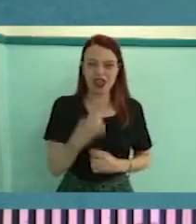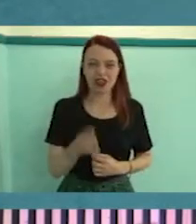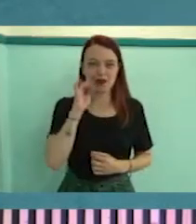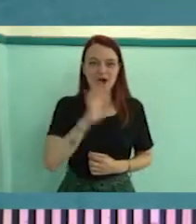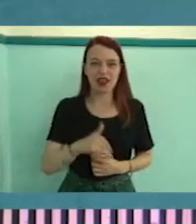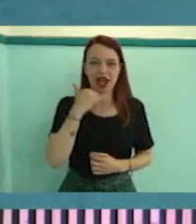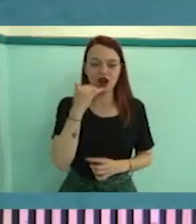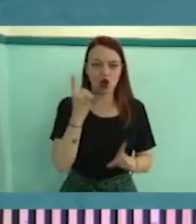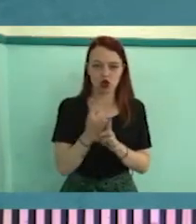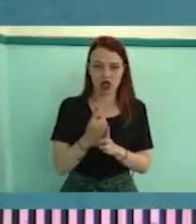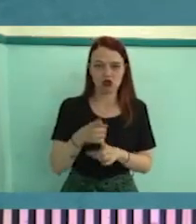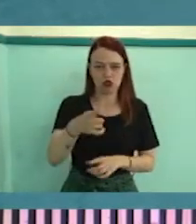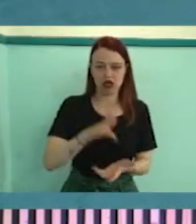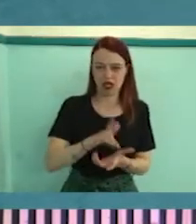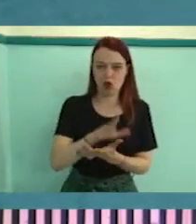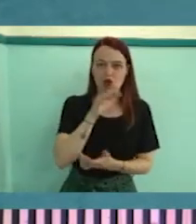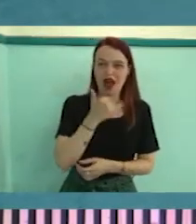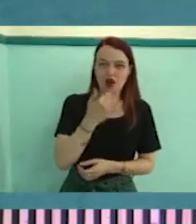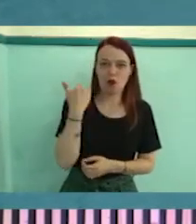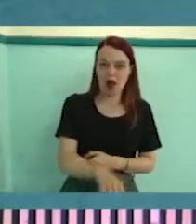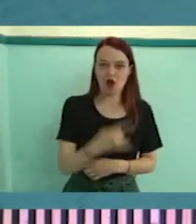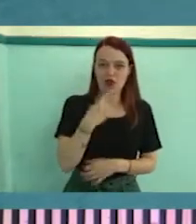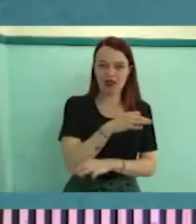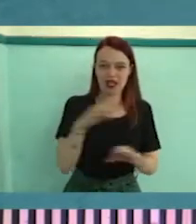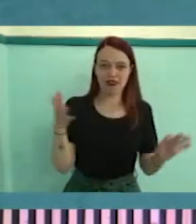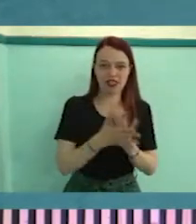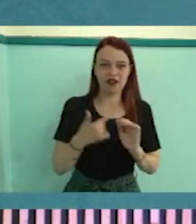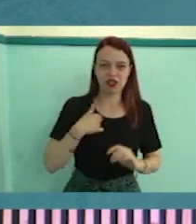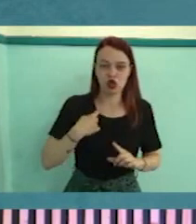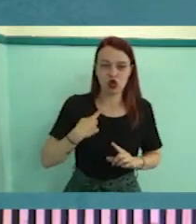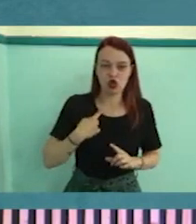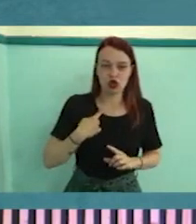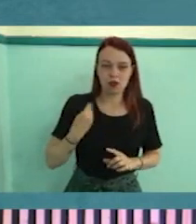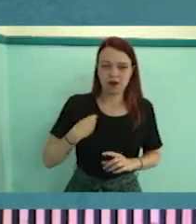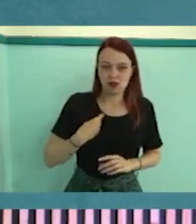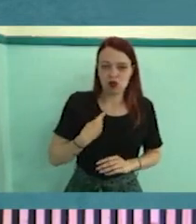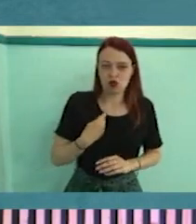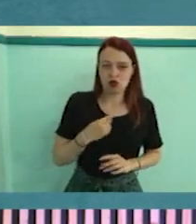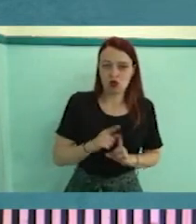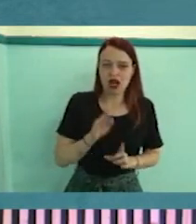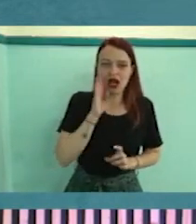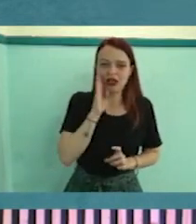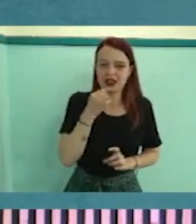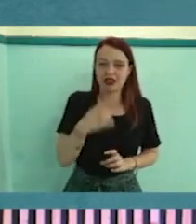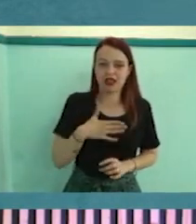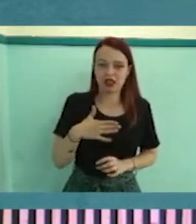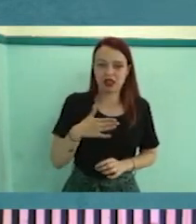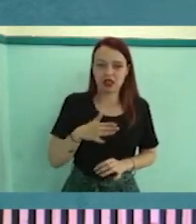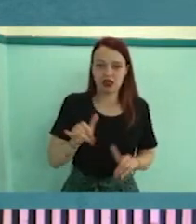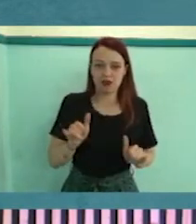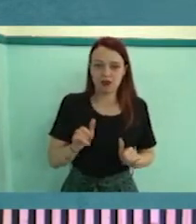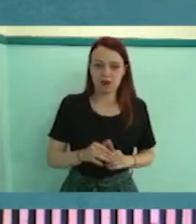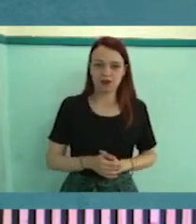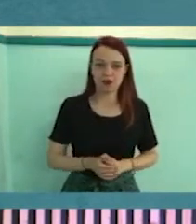no os preocupéis no va a pasar nada malo y no venimos a hacer nada de esto porque esta siempre es la pregunta como que yo siento que alguien se hace cuando yo doy una charla Qué es